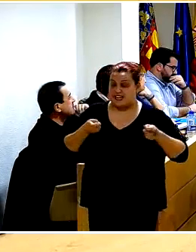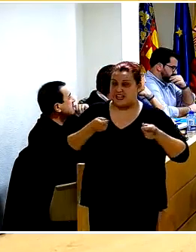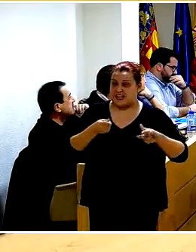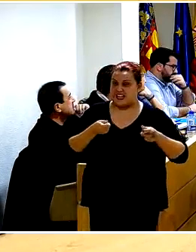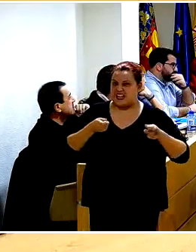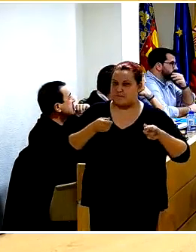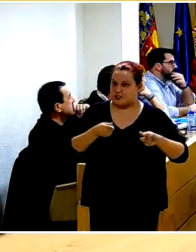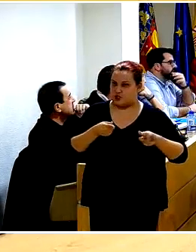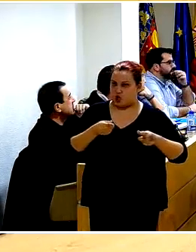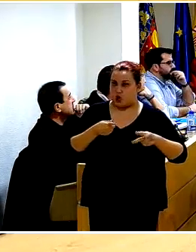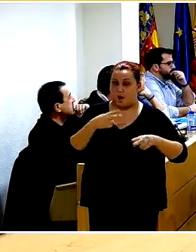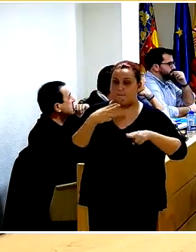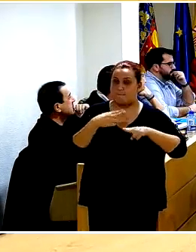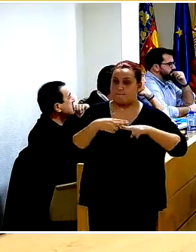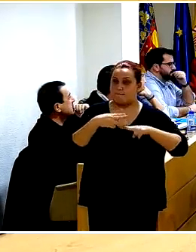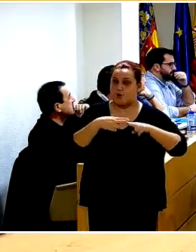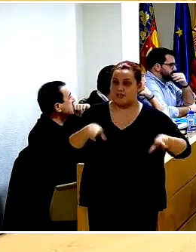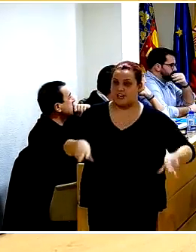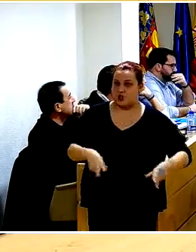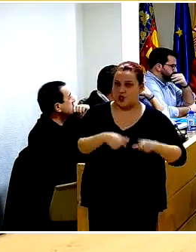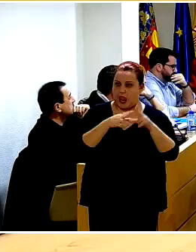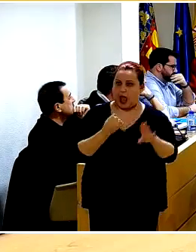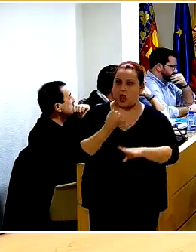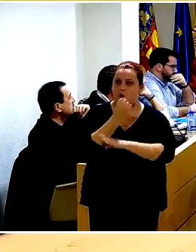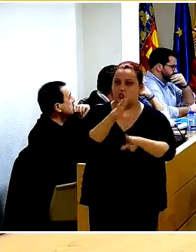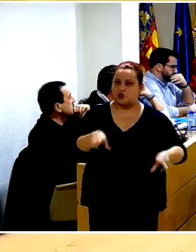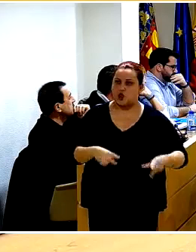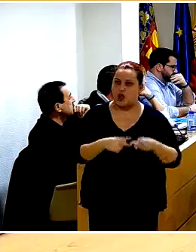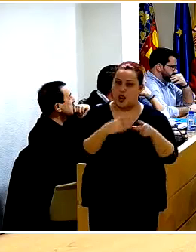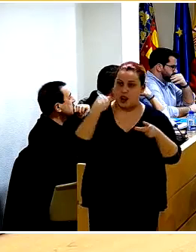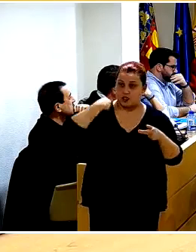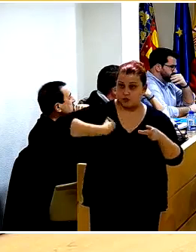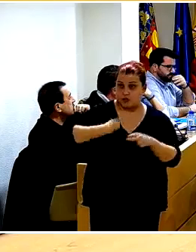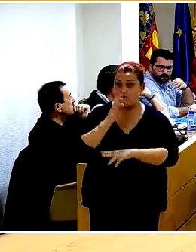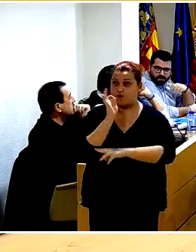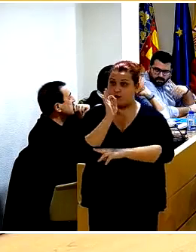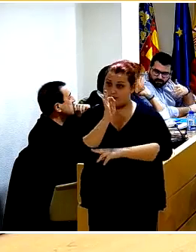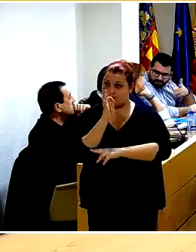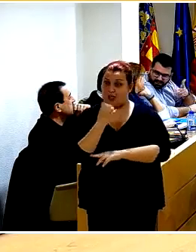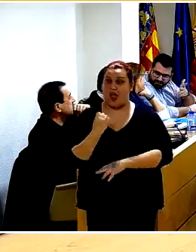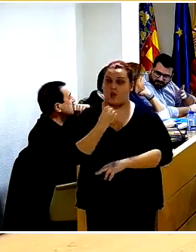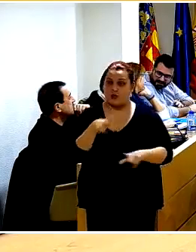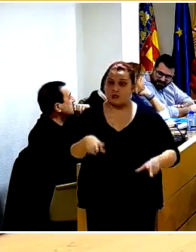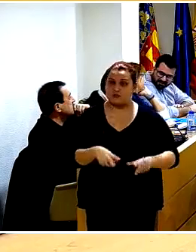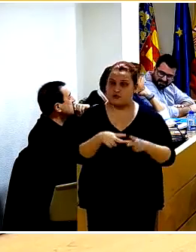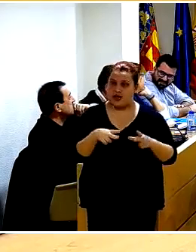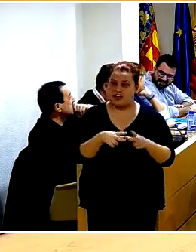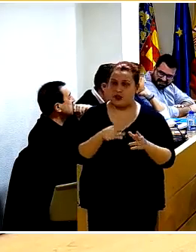en políticas sociales, en ayuda social. Efectivamente, los servicios sociales en el presupuesto del 2018